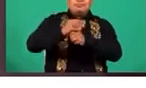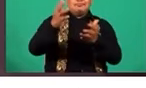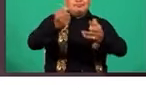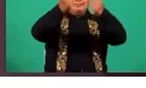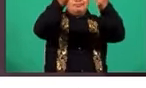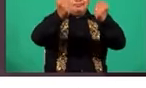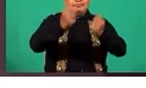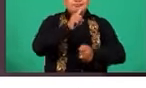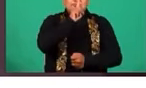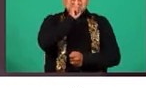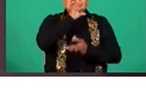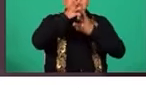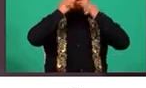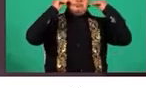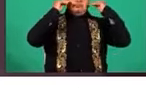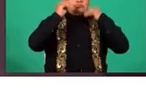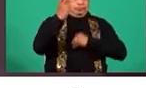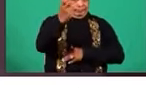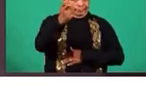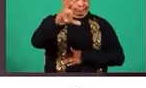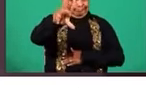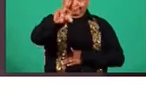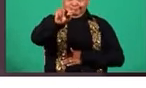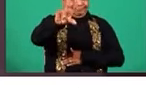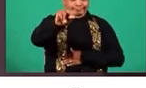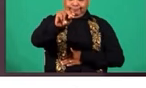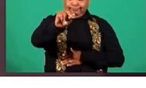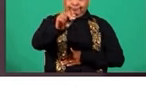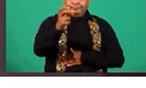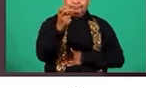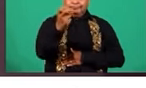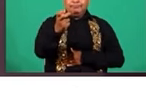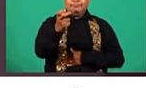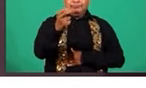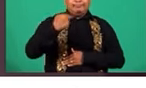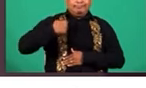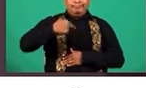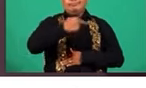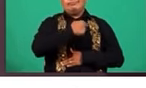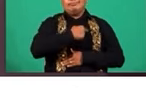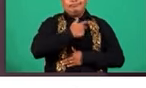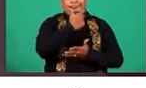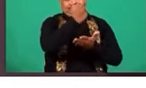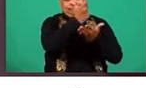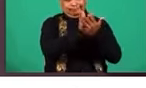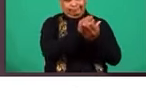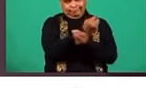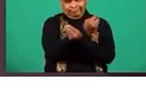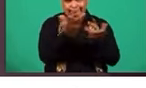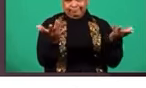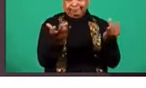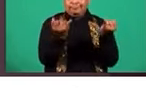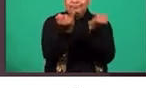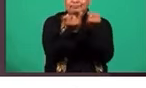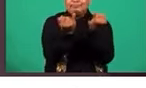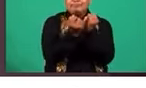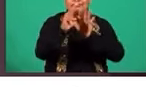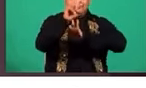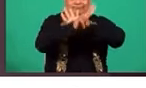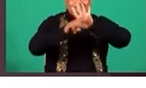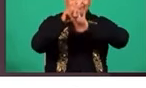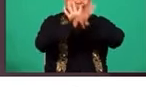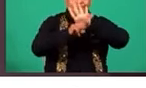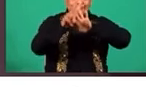No, no podemos usar recursos públicos. Entonces, pero podemos seguir poniendo los audios,